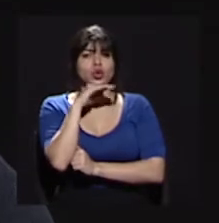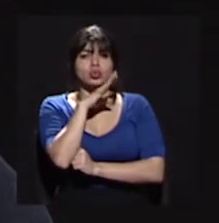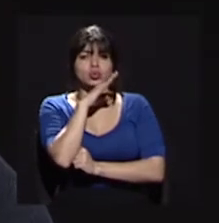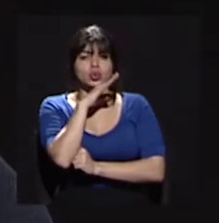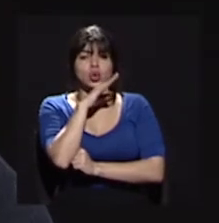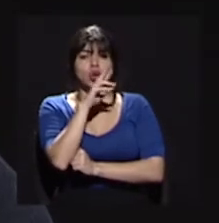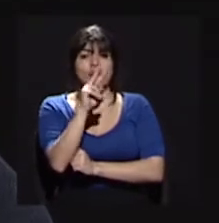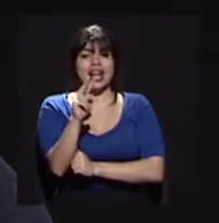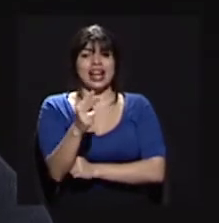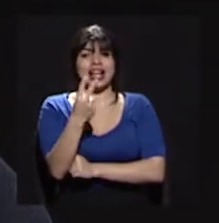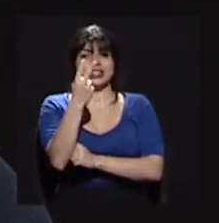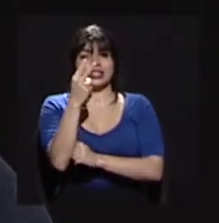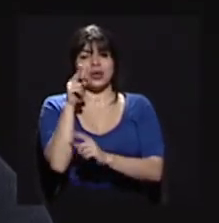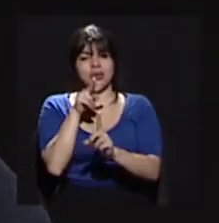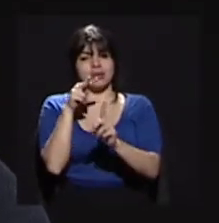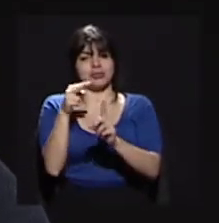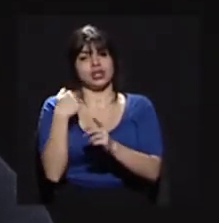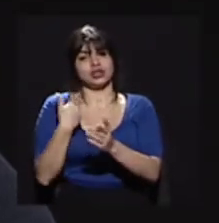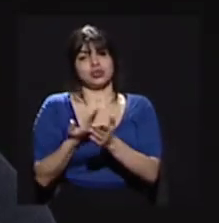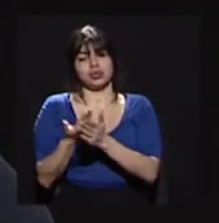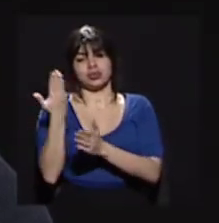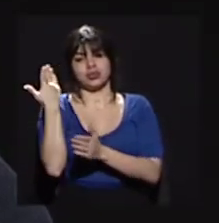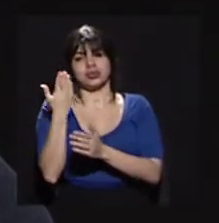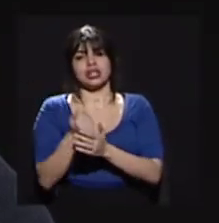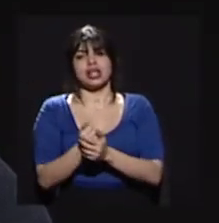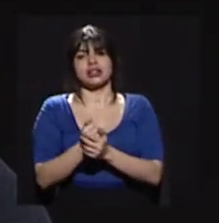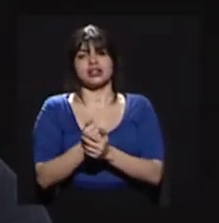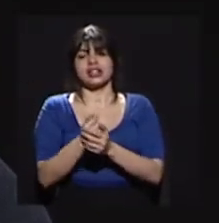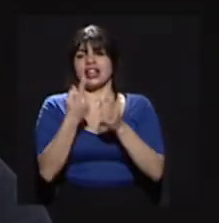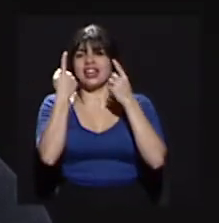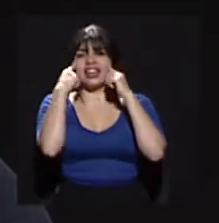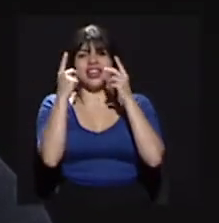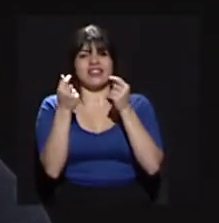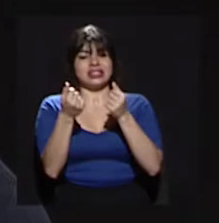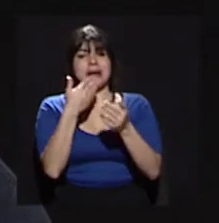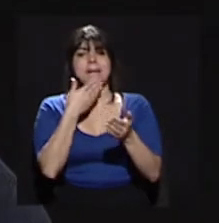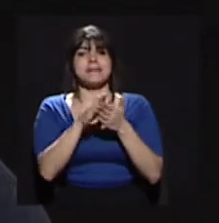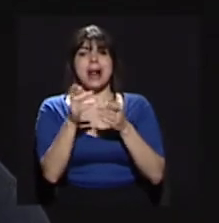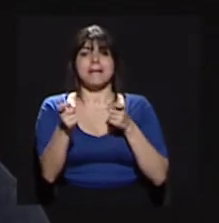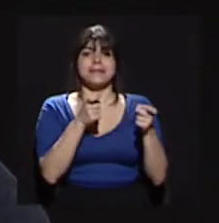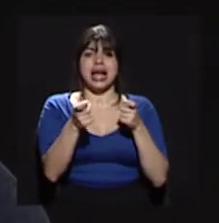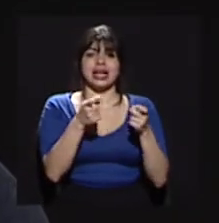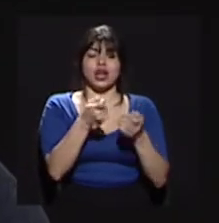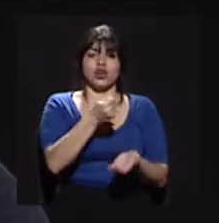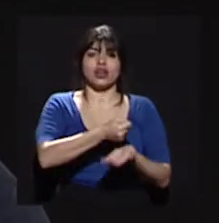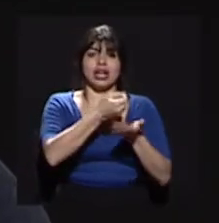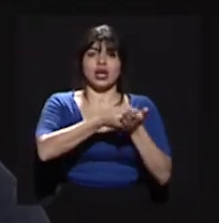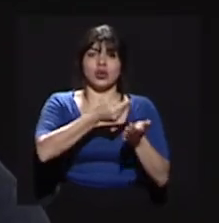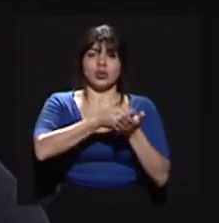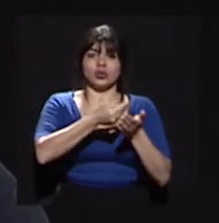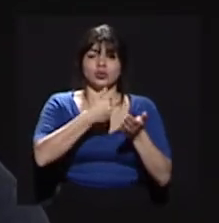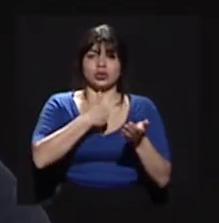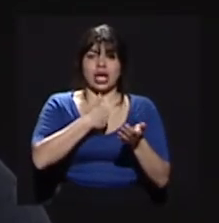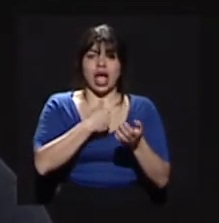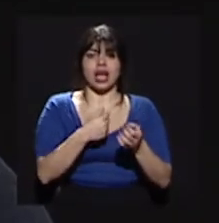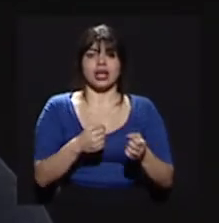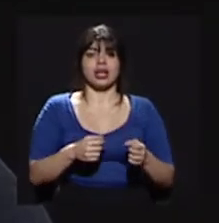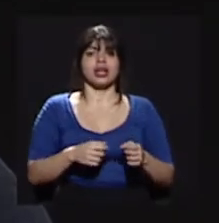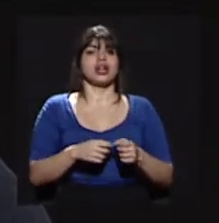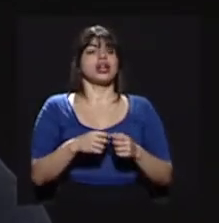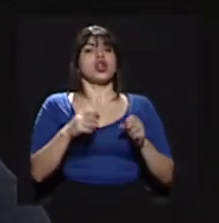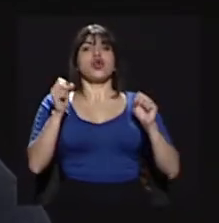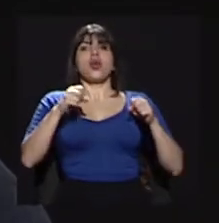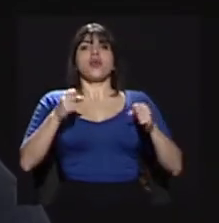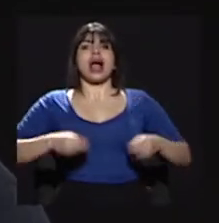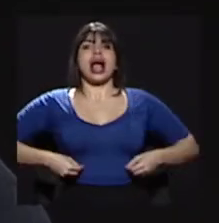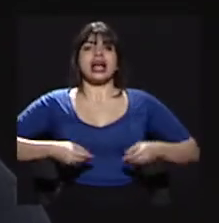en la segunda excepción que alguna vez propuse de ineficiencia y mal manejo de los recursos disponibles la incapacidad de gastar los recursos